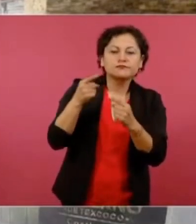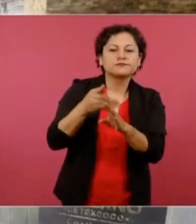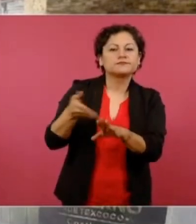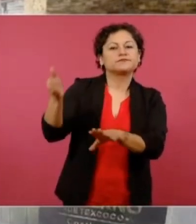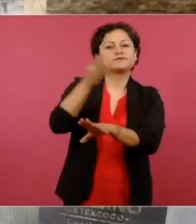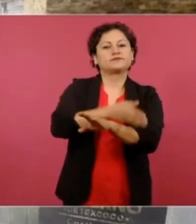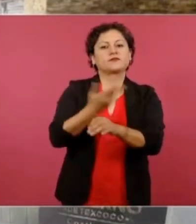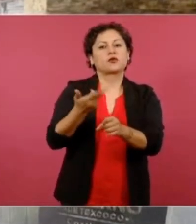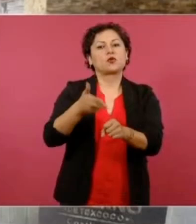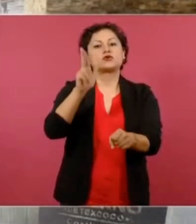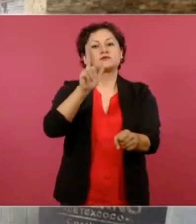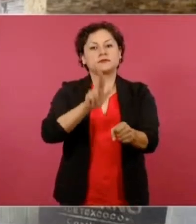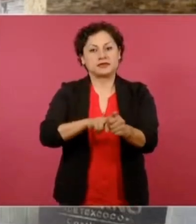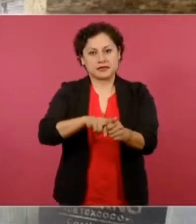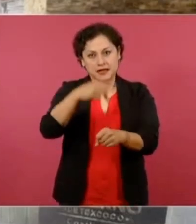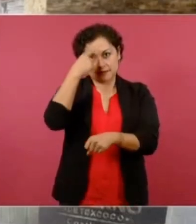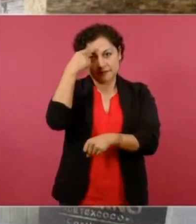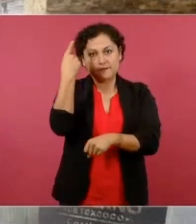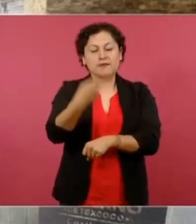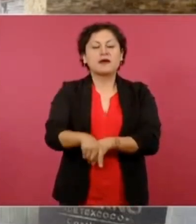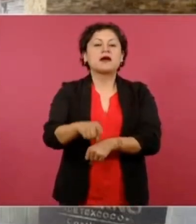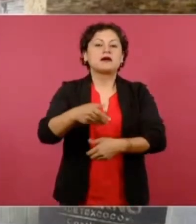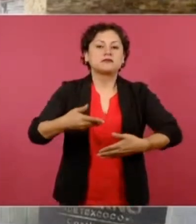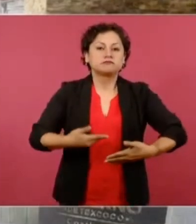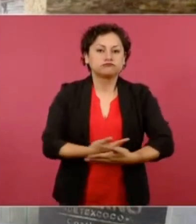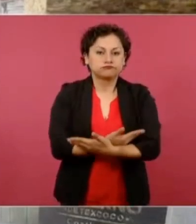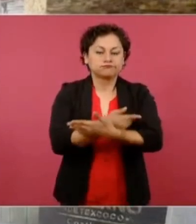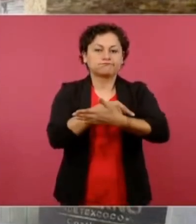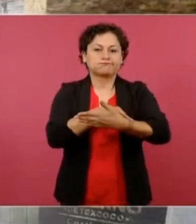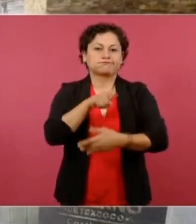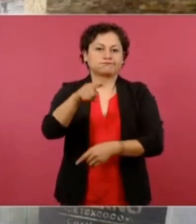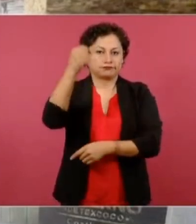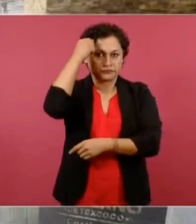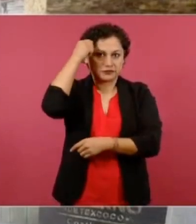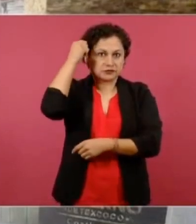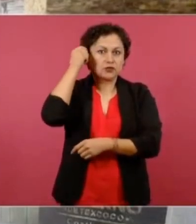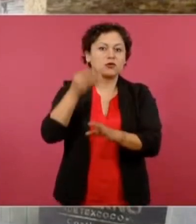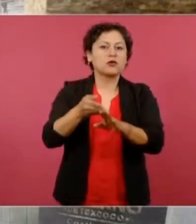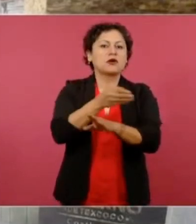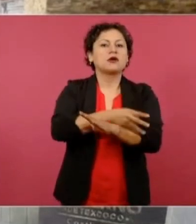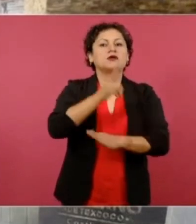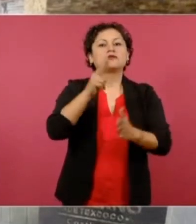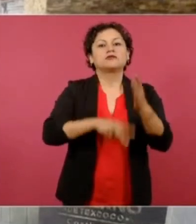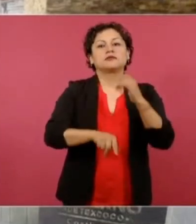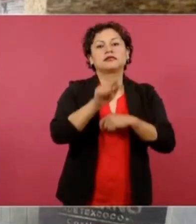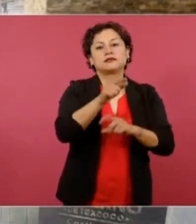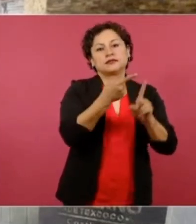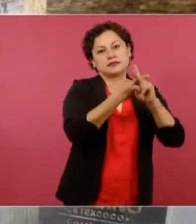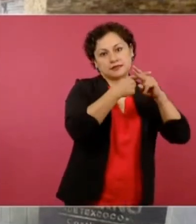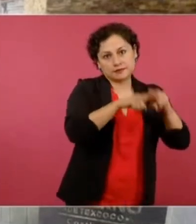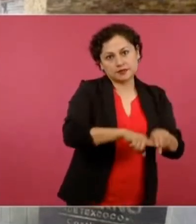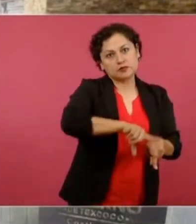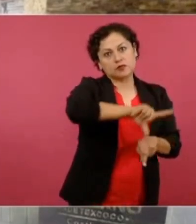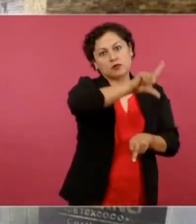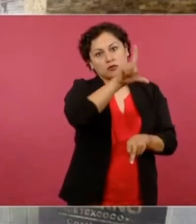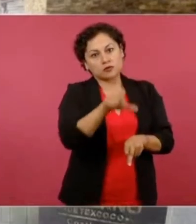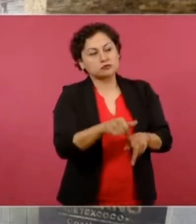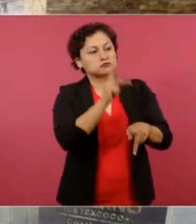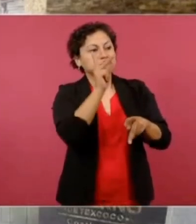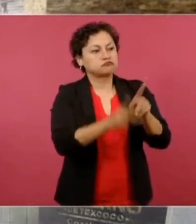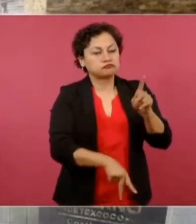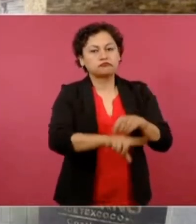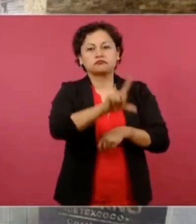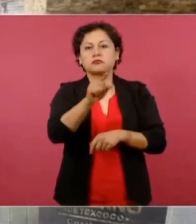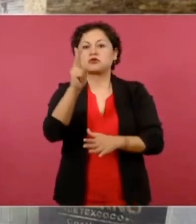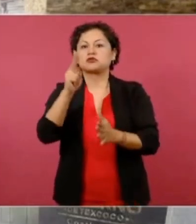Infantil de Texcoco, que había iniciado su construcción en 2017. En 2019 se retomó su construcción y